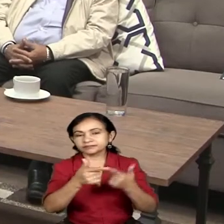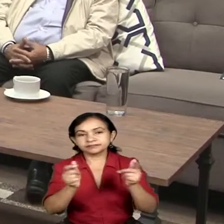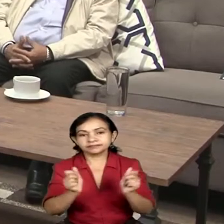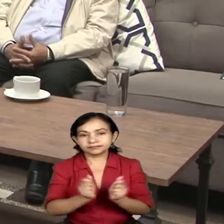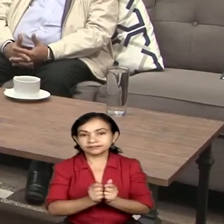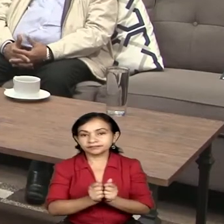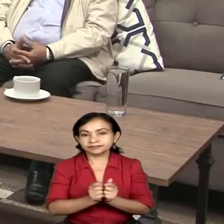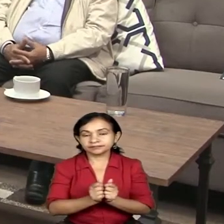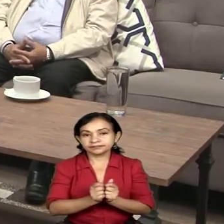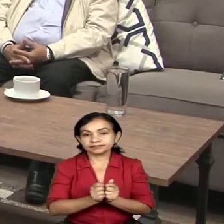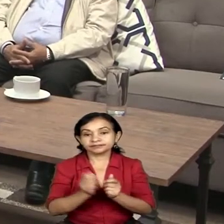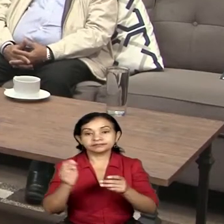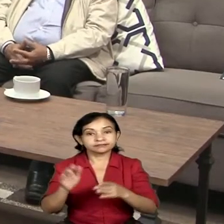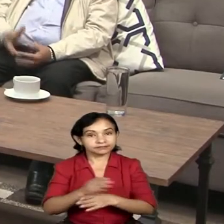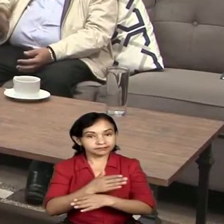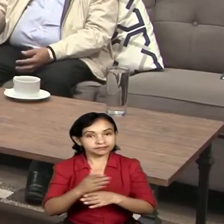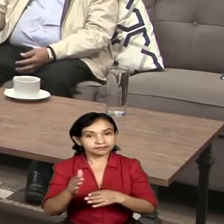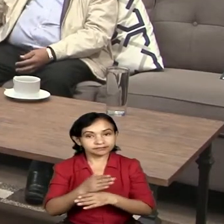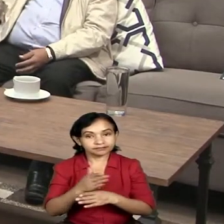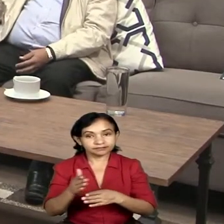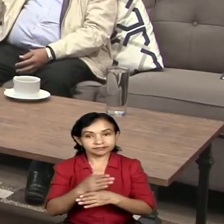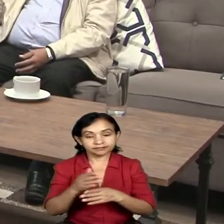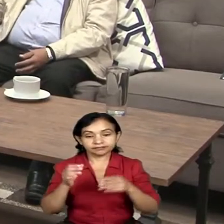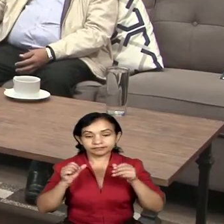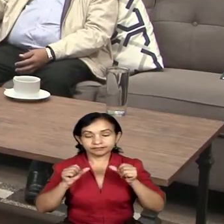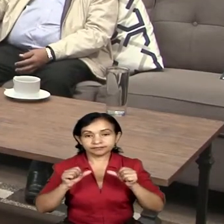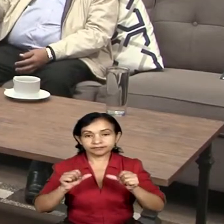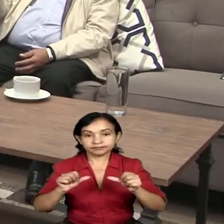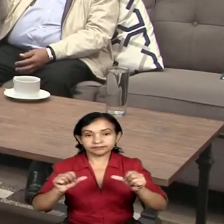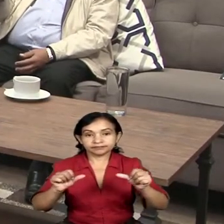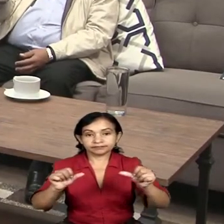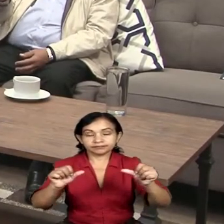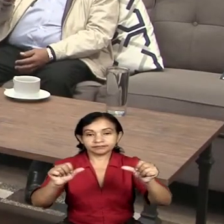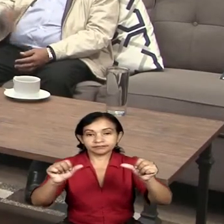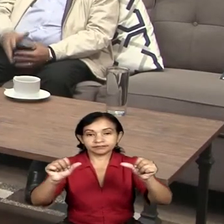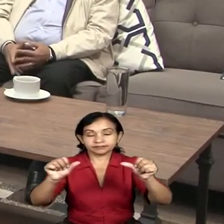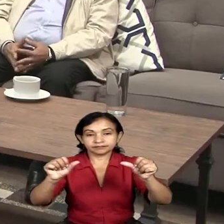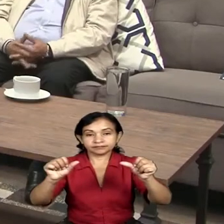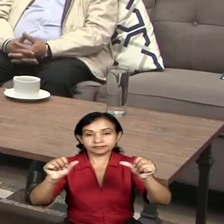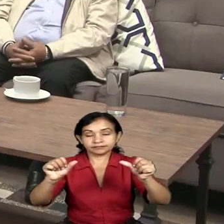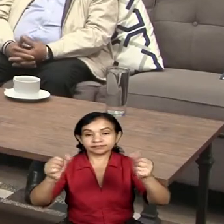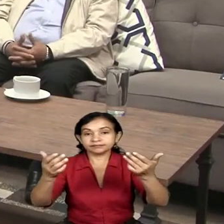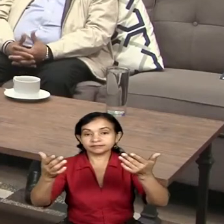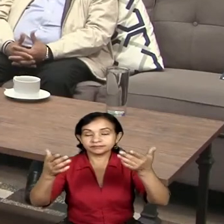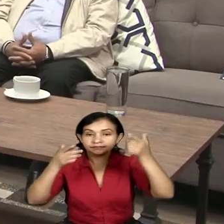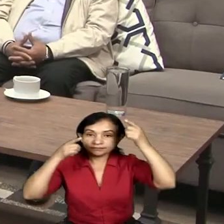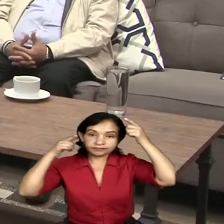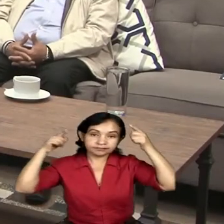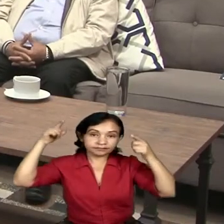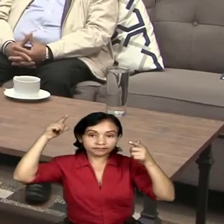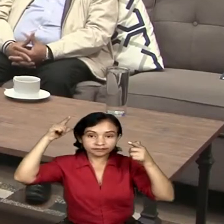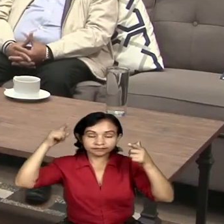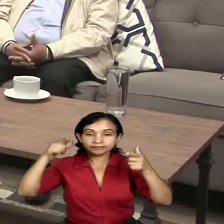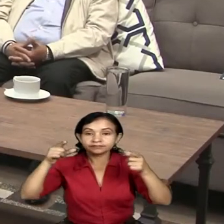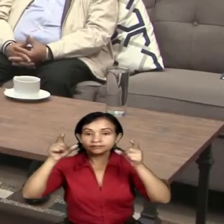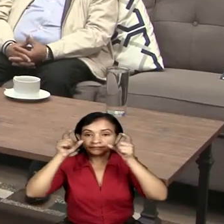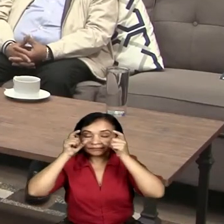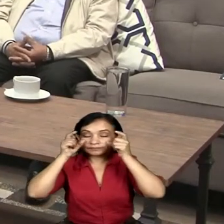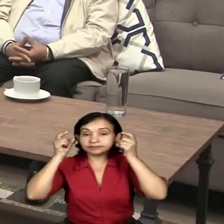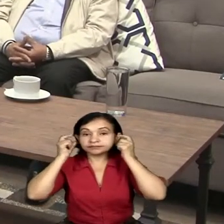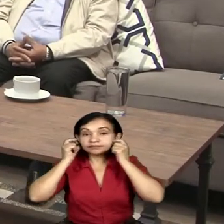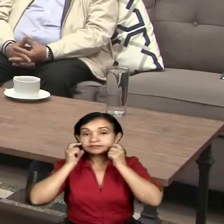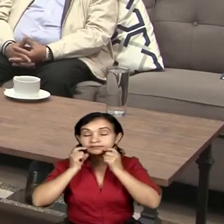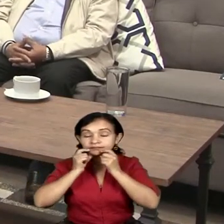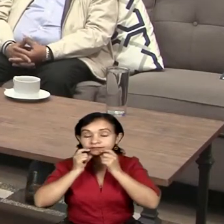Y es todo lo contrario, es una continuidad de la lucha del sandinismo. Y en eso Carlos Fonseca fue